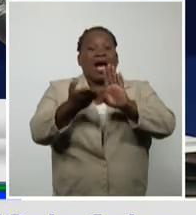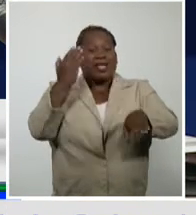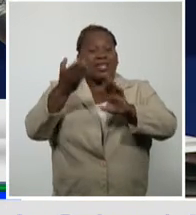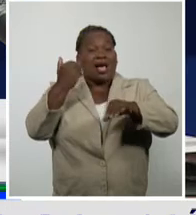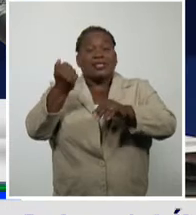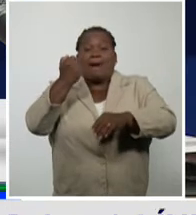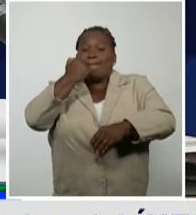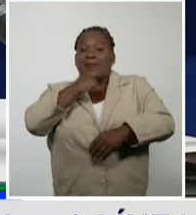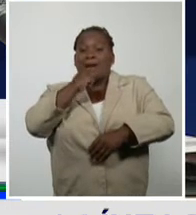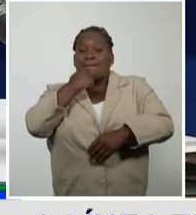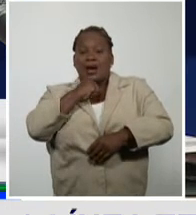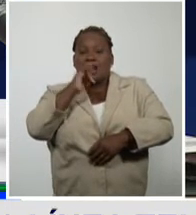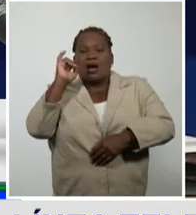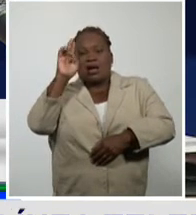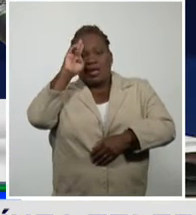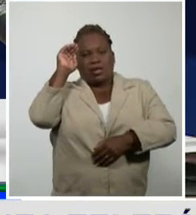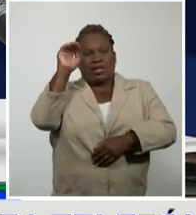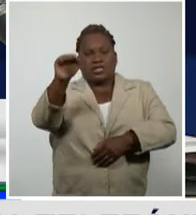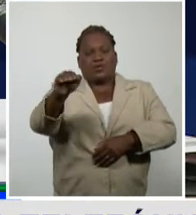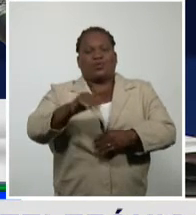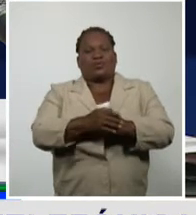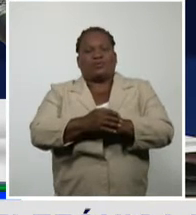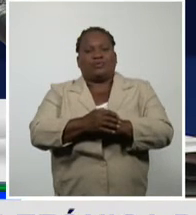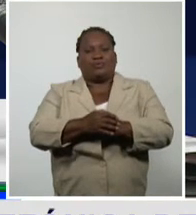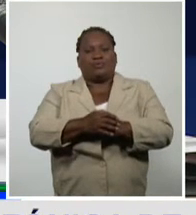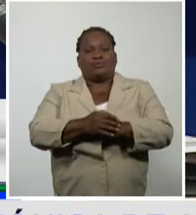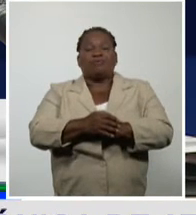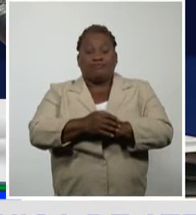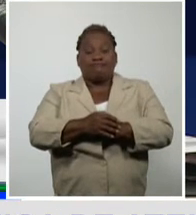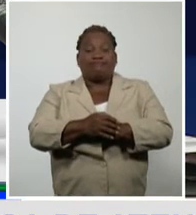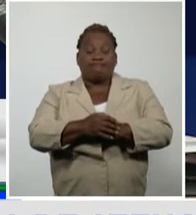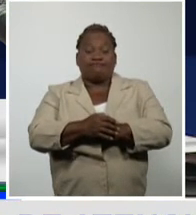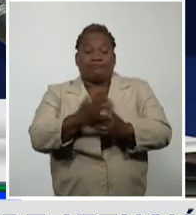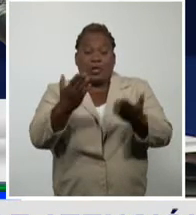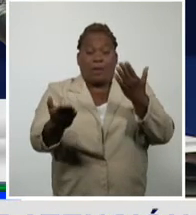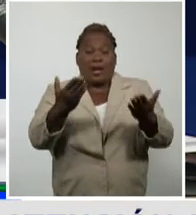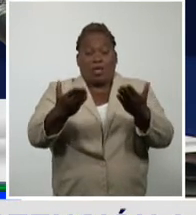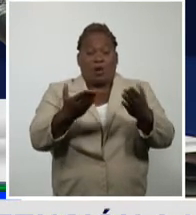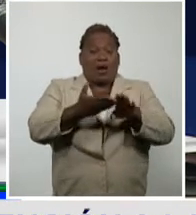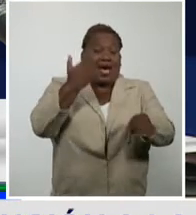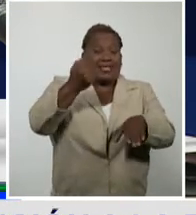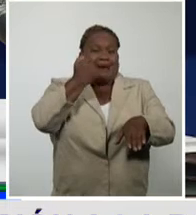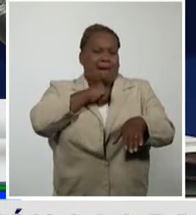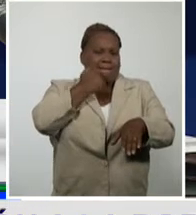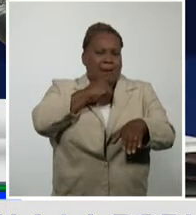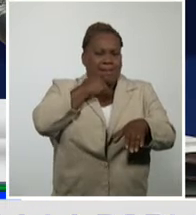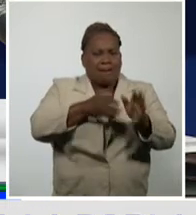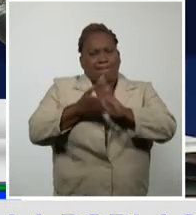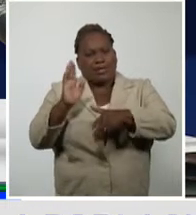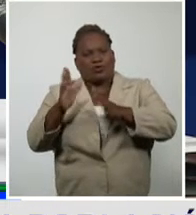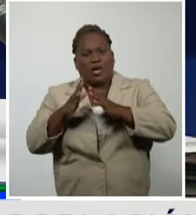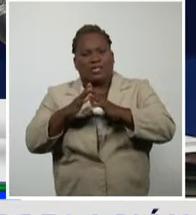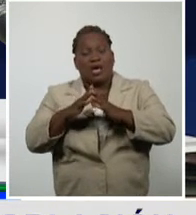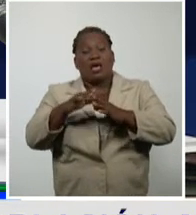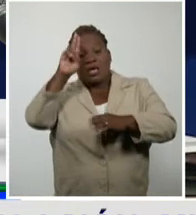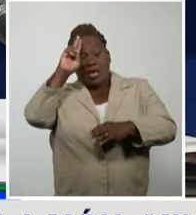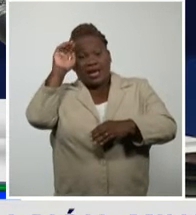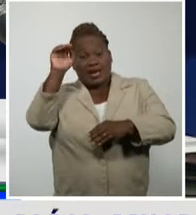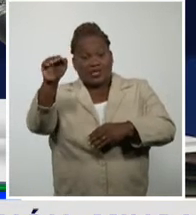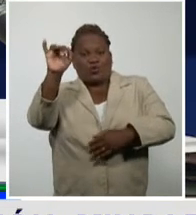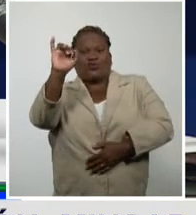como pueden ver en la cifra, con el número que se ingresó, que se confirmaron el día de ayer, que fueron 6,